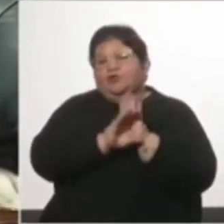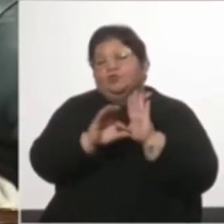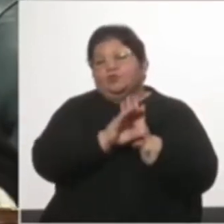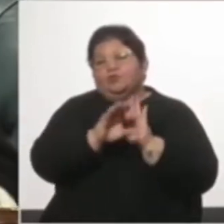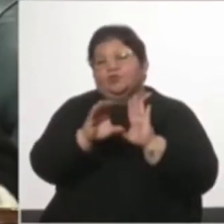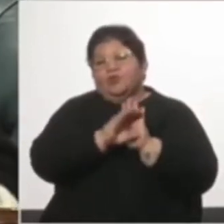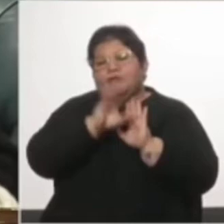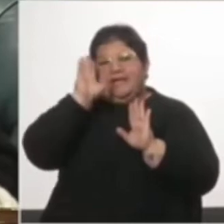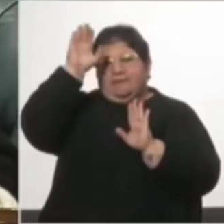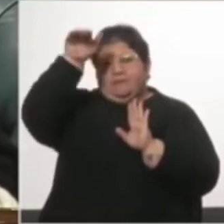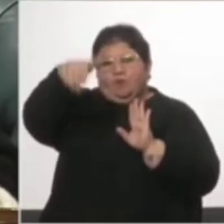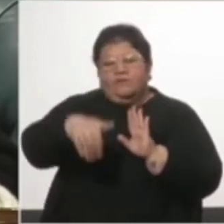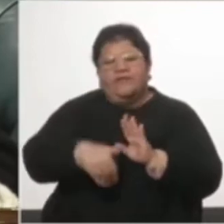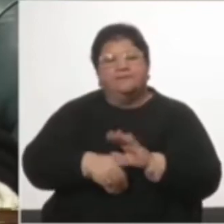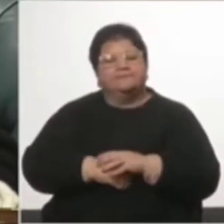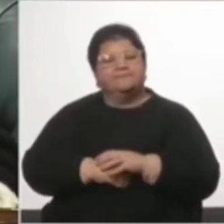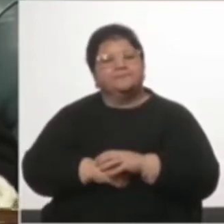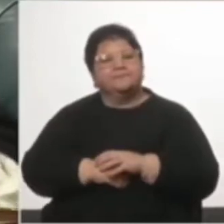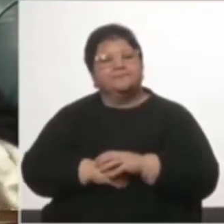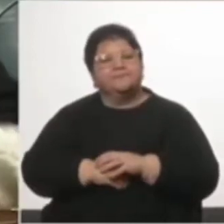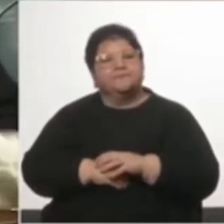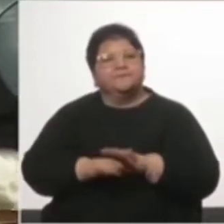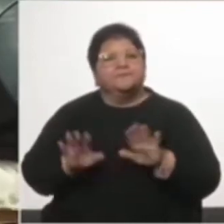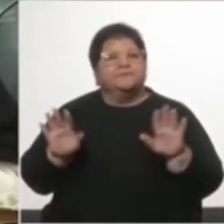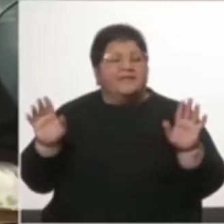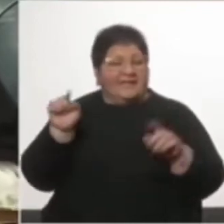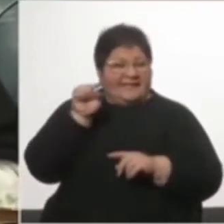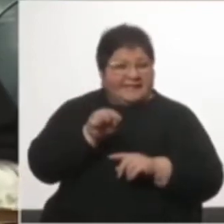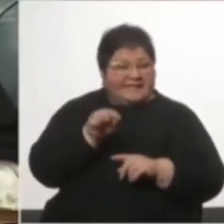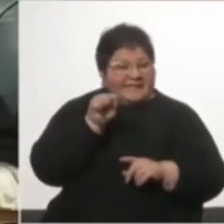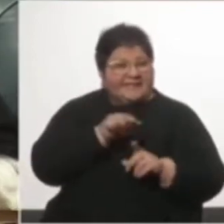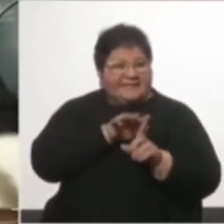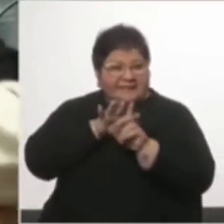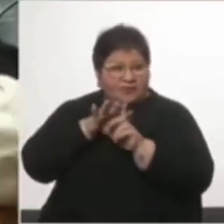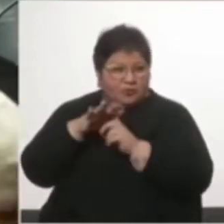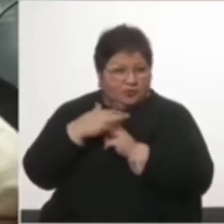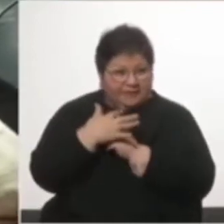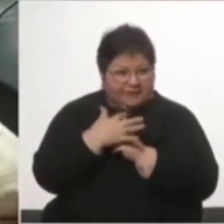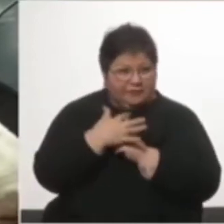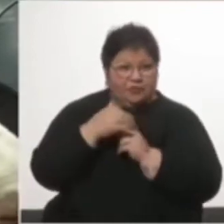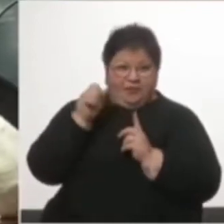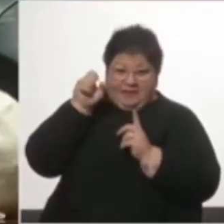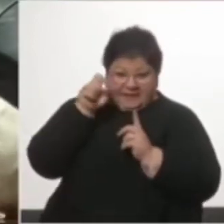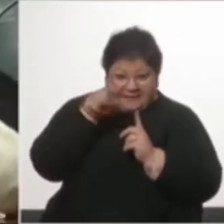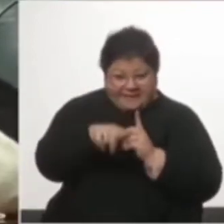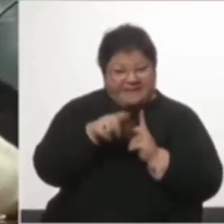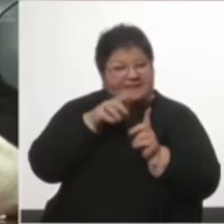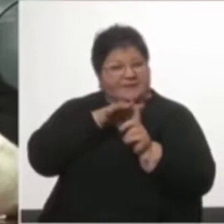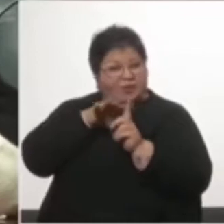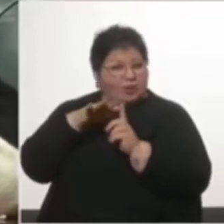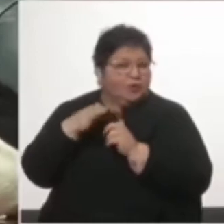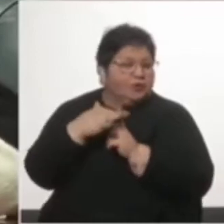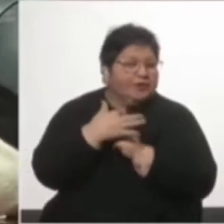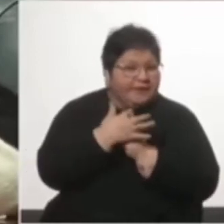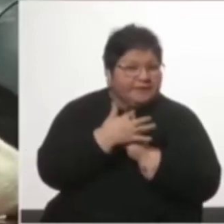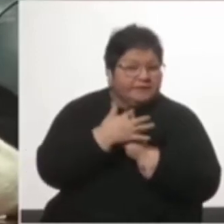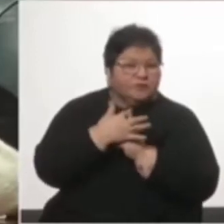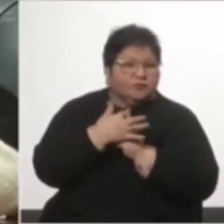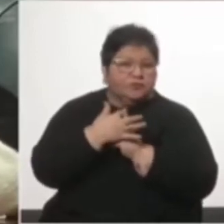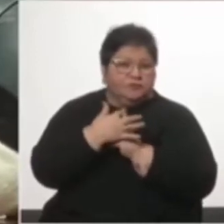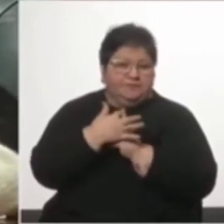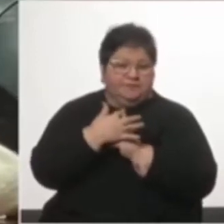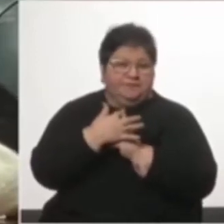tenemos como oposición. Y es en ese contexto de ecuación política,